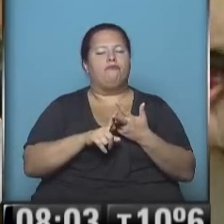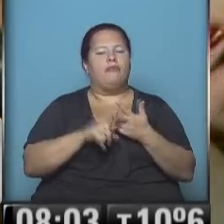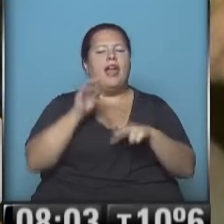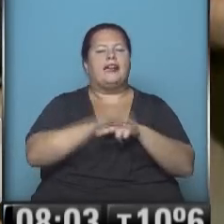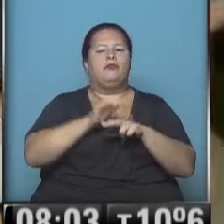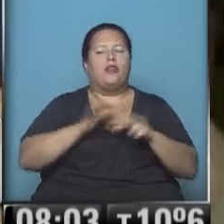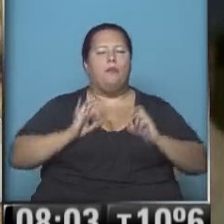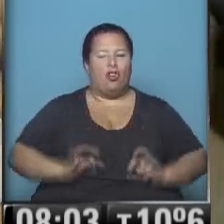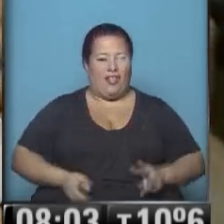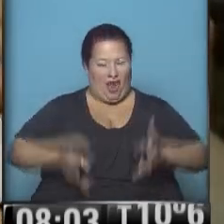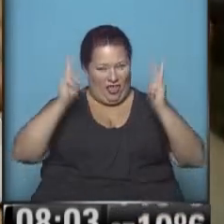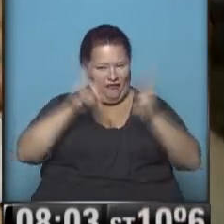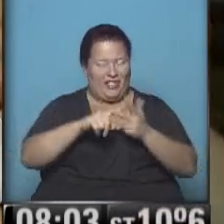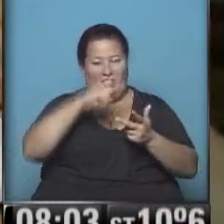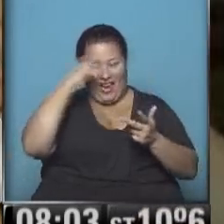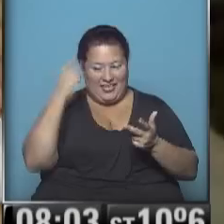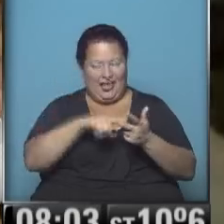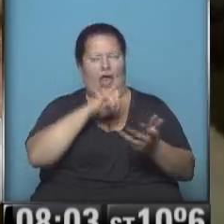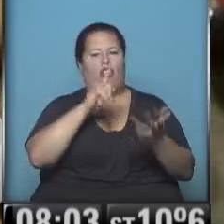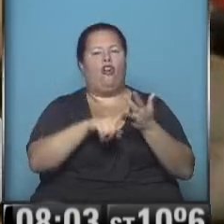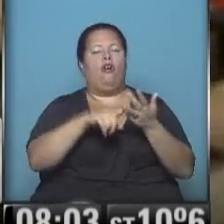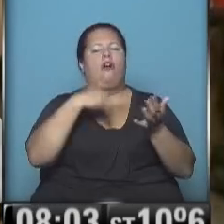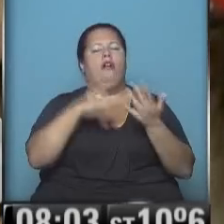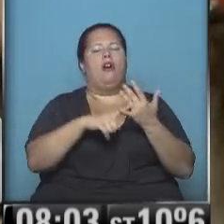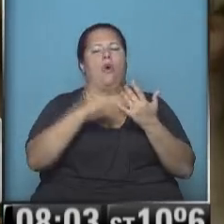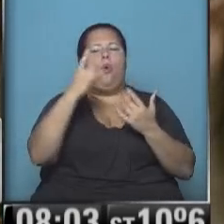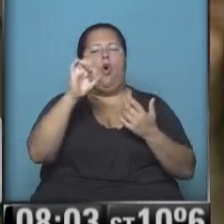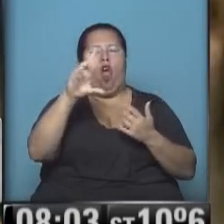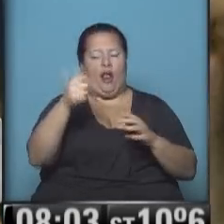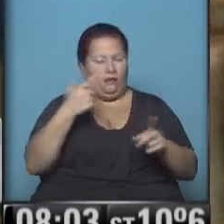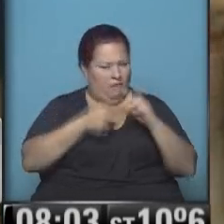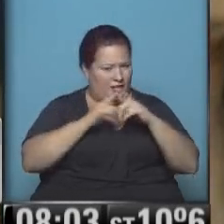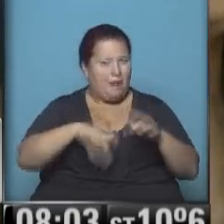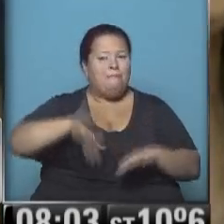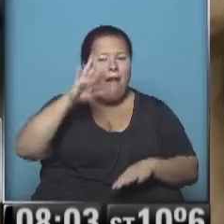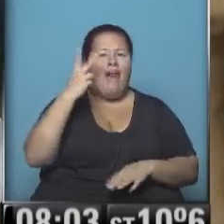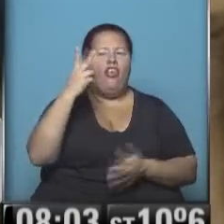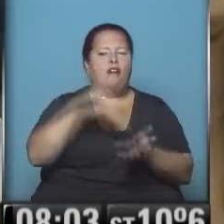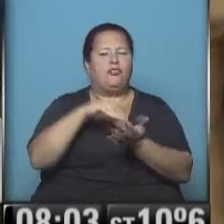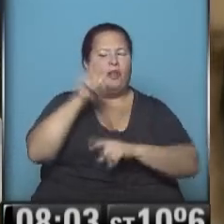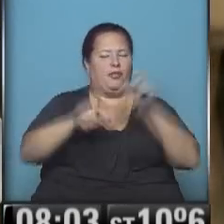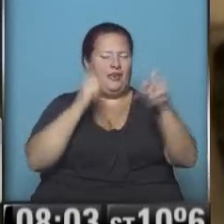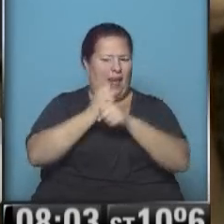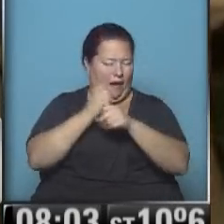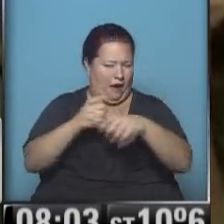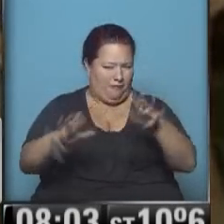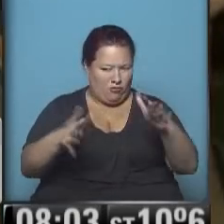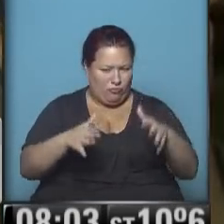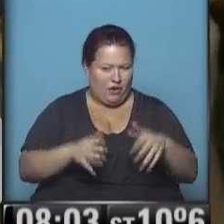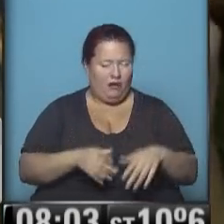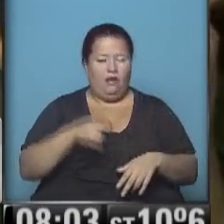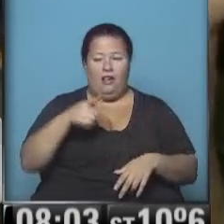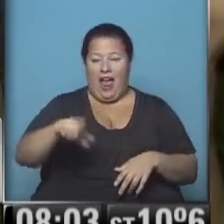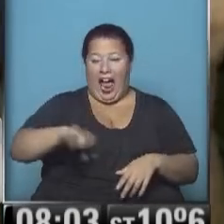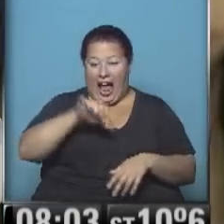encargados de edificios estatales y UOCRA. Estamos hablando de más de 2 millones de trabajadores, por lo menos. En el